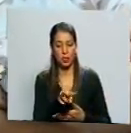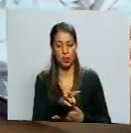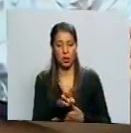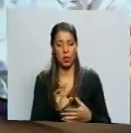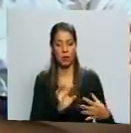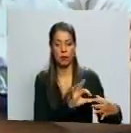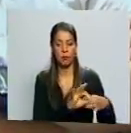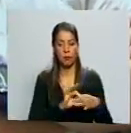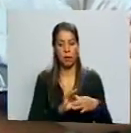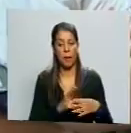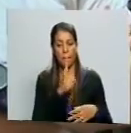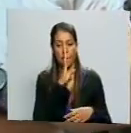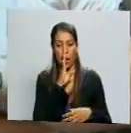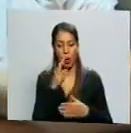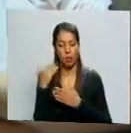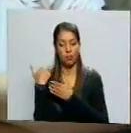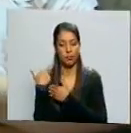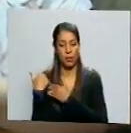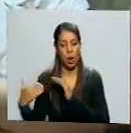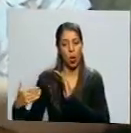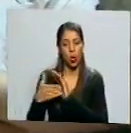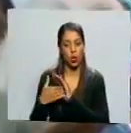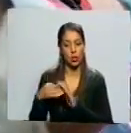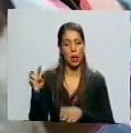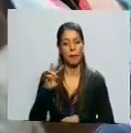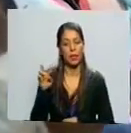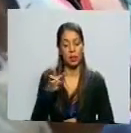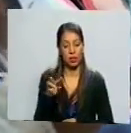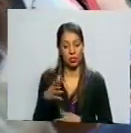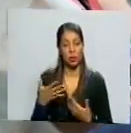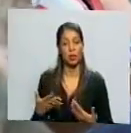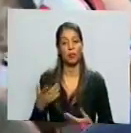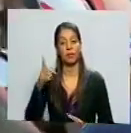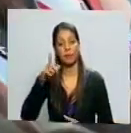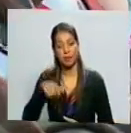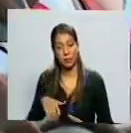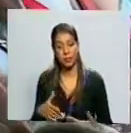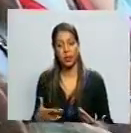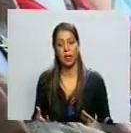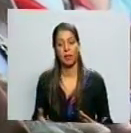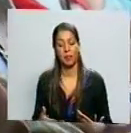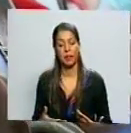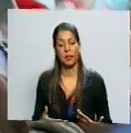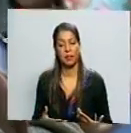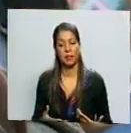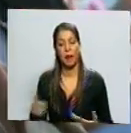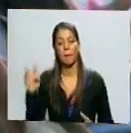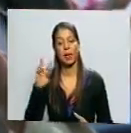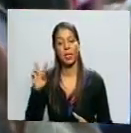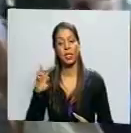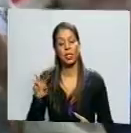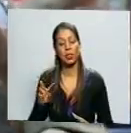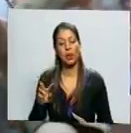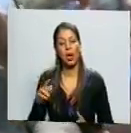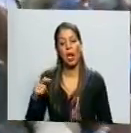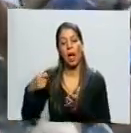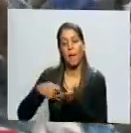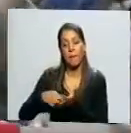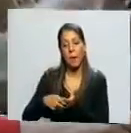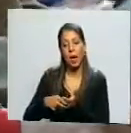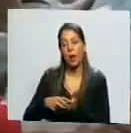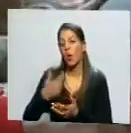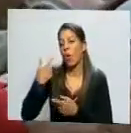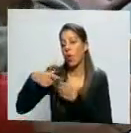corresponsalía bancaria en contra de Venezuela. Incluso si Venezuela va a recibir un pago de una